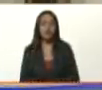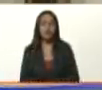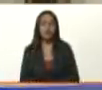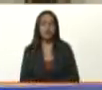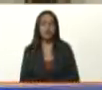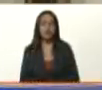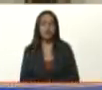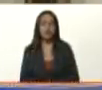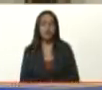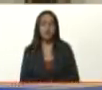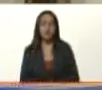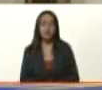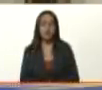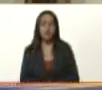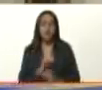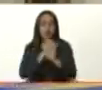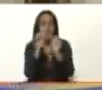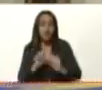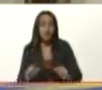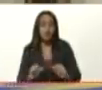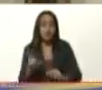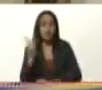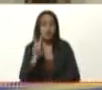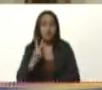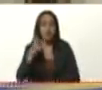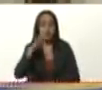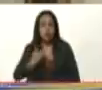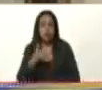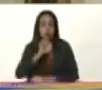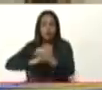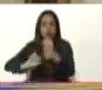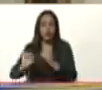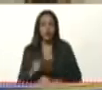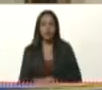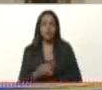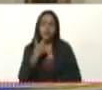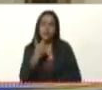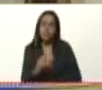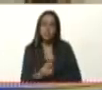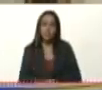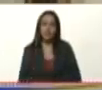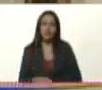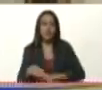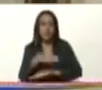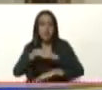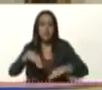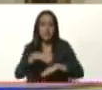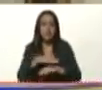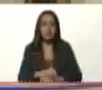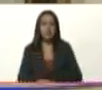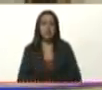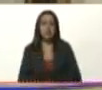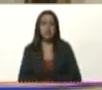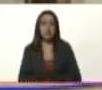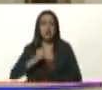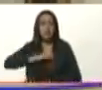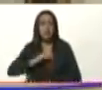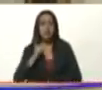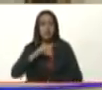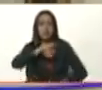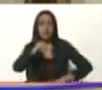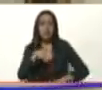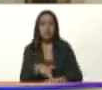el modelo venezolano para enfrentar esta crisis. ¿Qué nos dice el ministro Néstor Reverol? ¿Cómo se preparan los cuadrantes de paz, la Policía Nacional